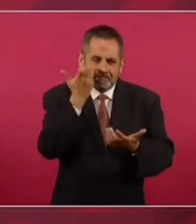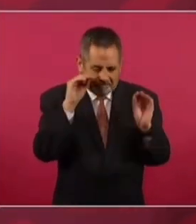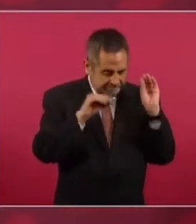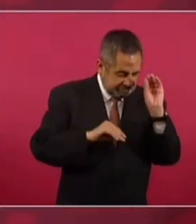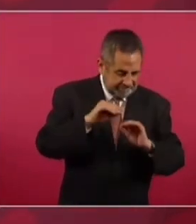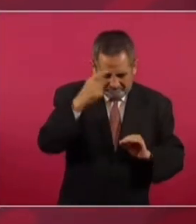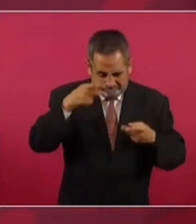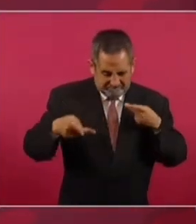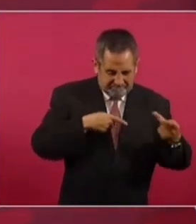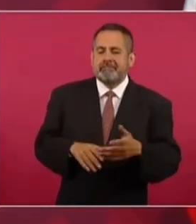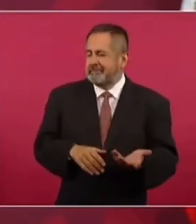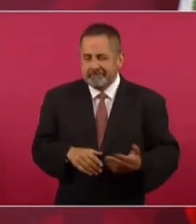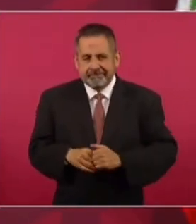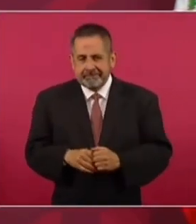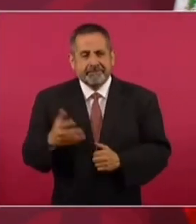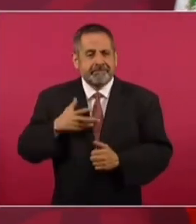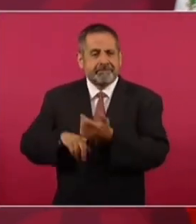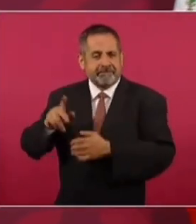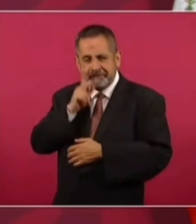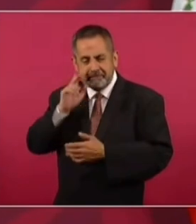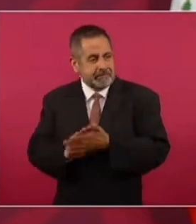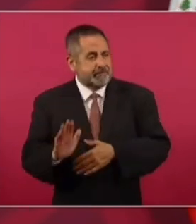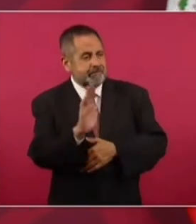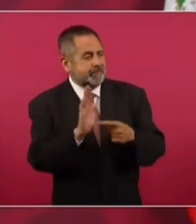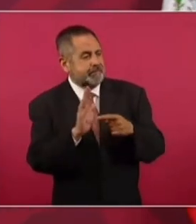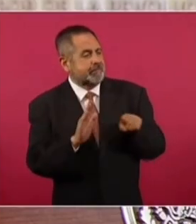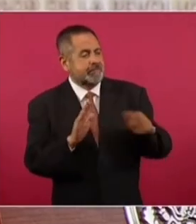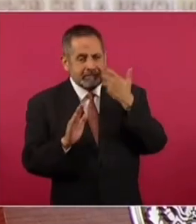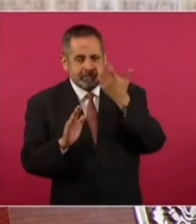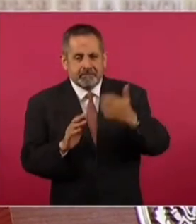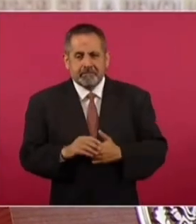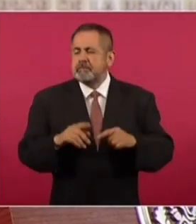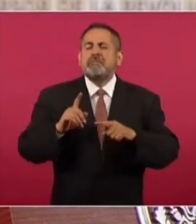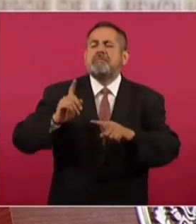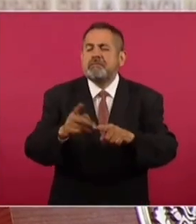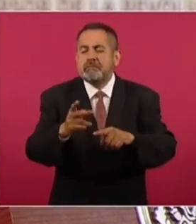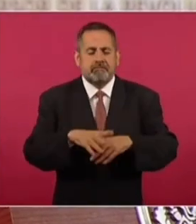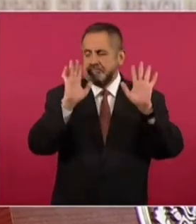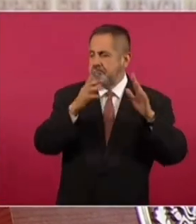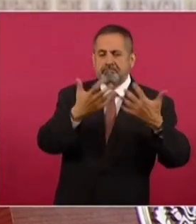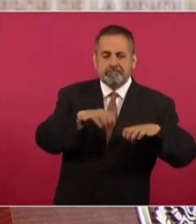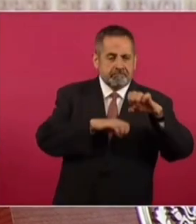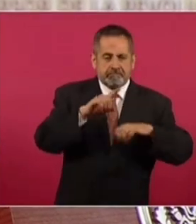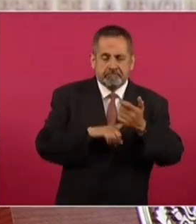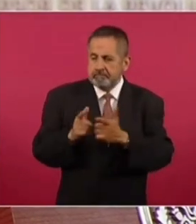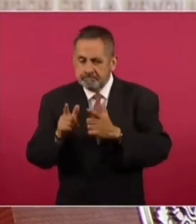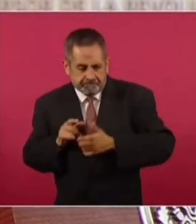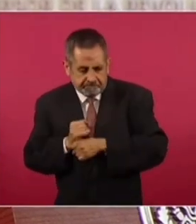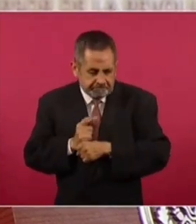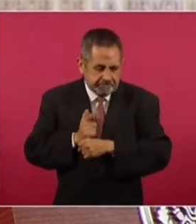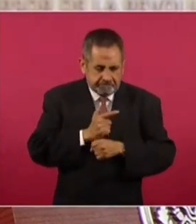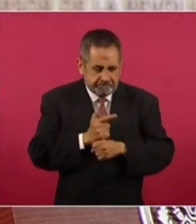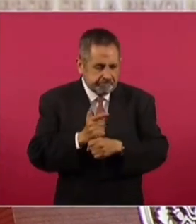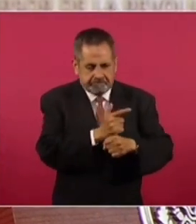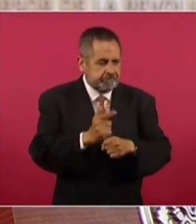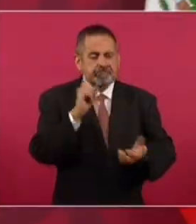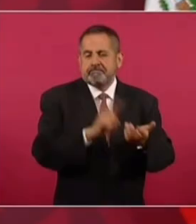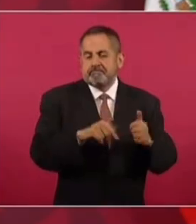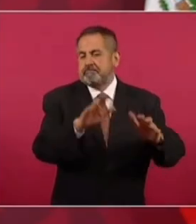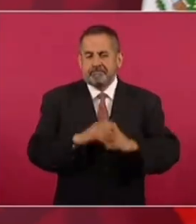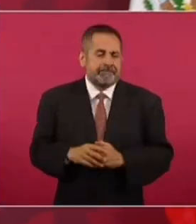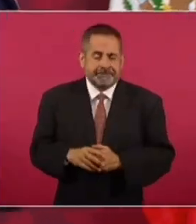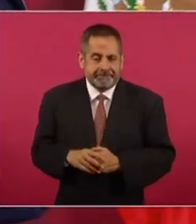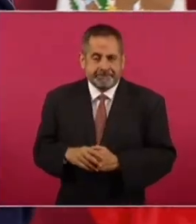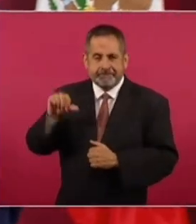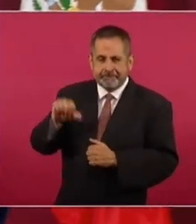andar en ese sentido. Se puede probar. Una empresa hizo el estudio, un grupo hizo el estudio. Hoy